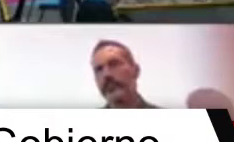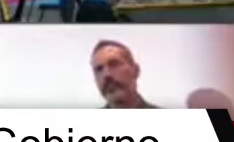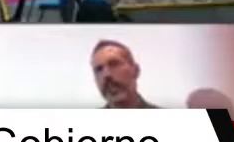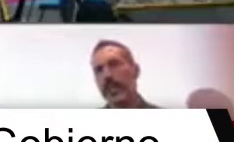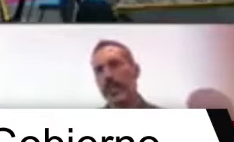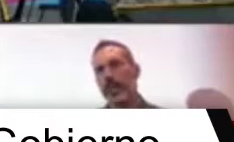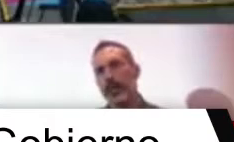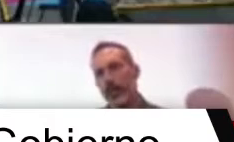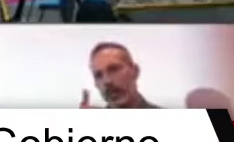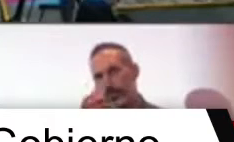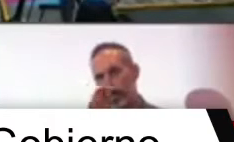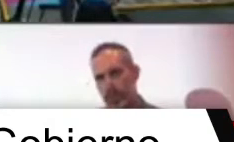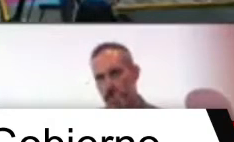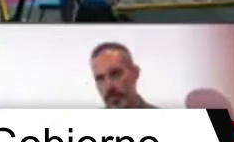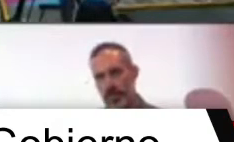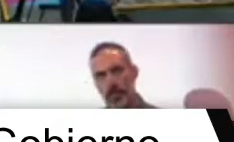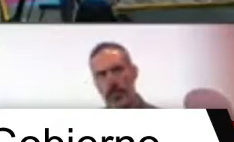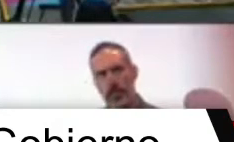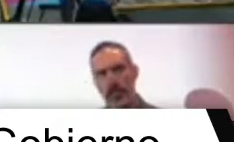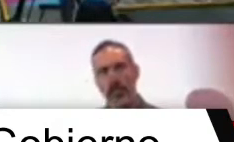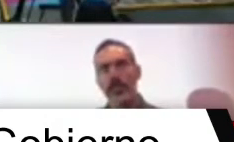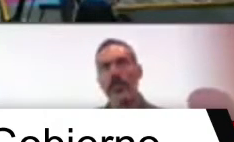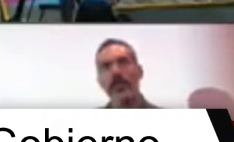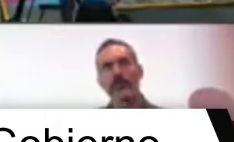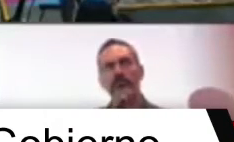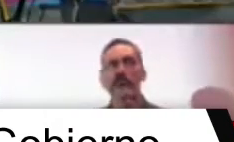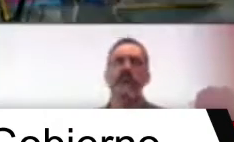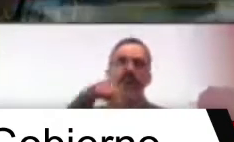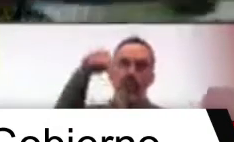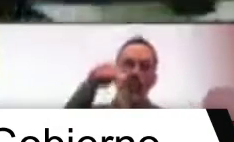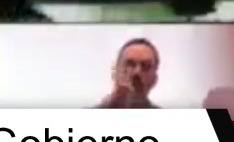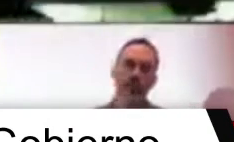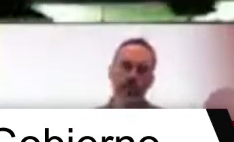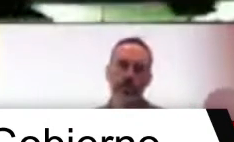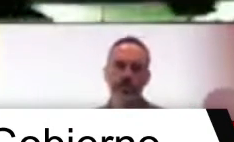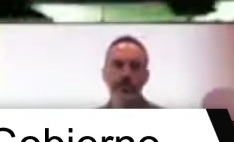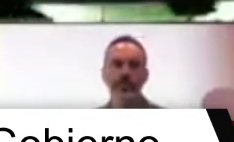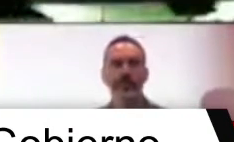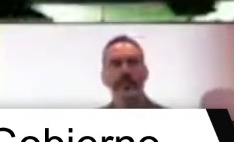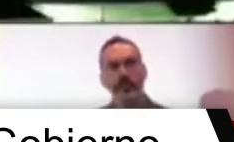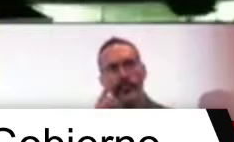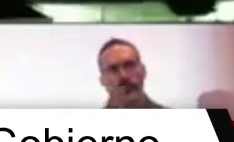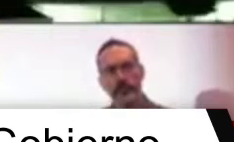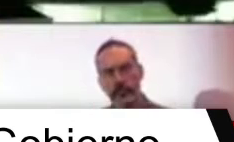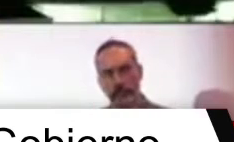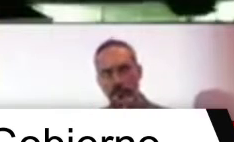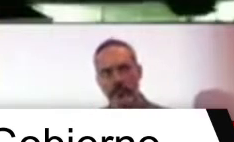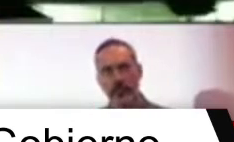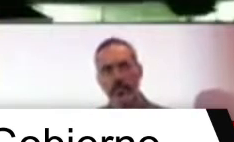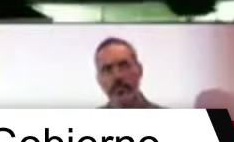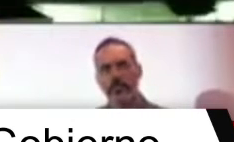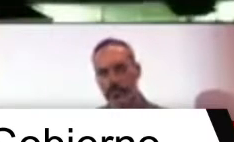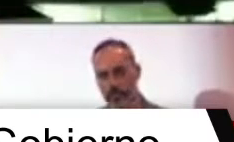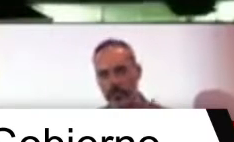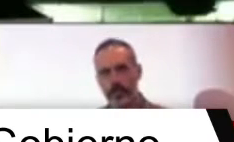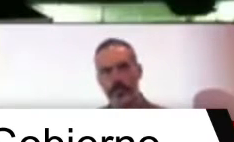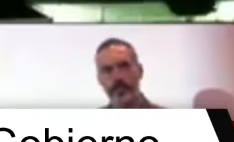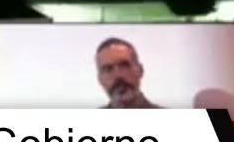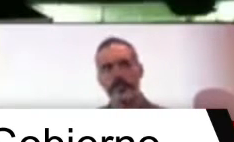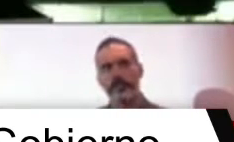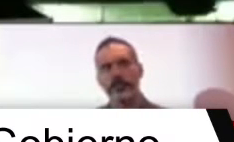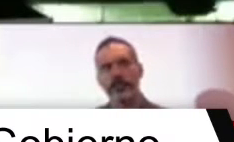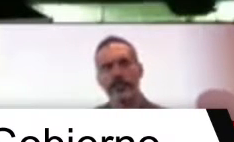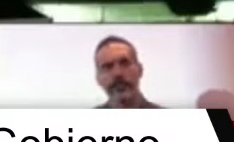11 Norte-Sur. Vamos a intervenir también todas las avenidas y cruceros principales de la